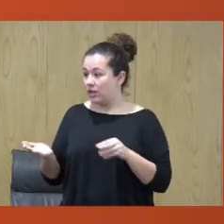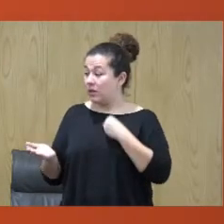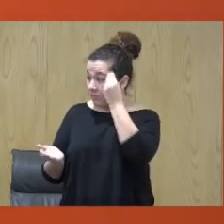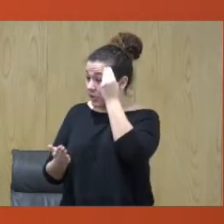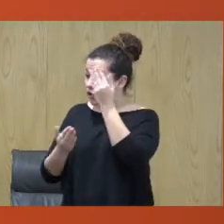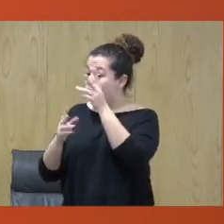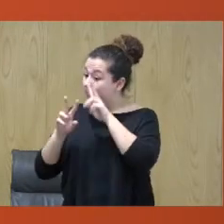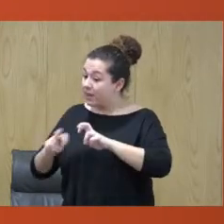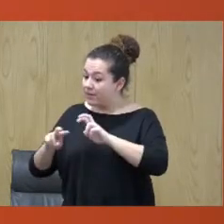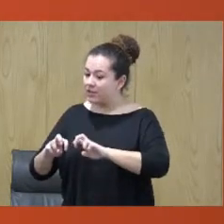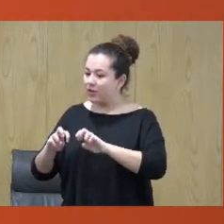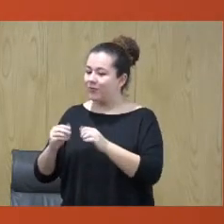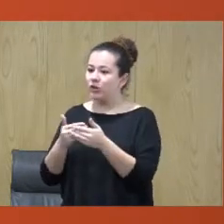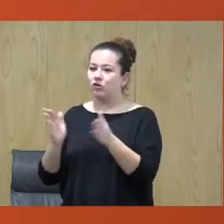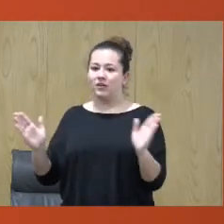investigación